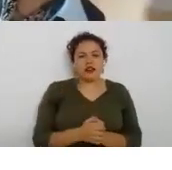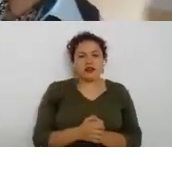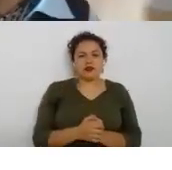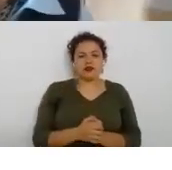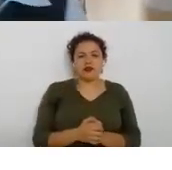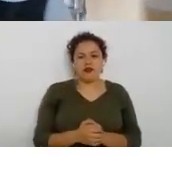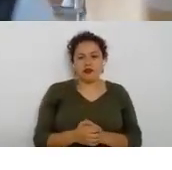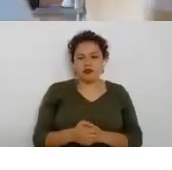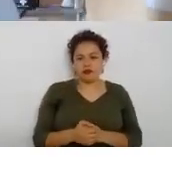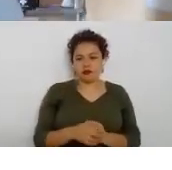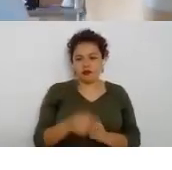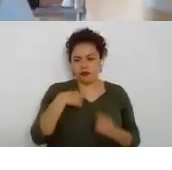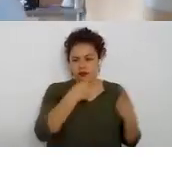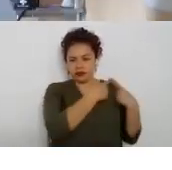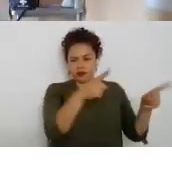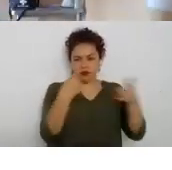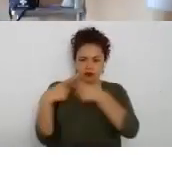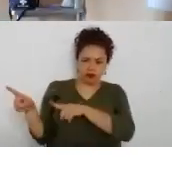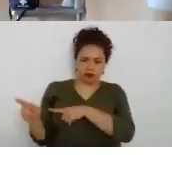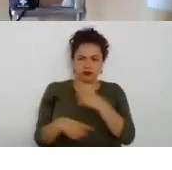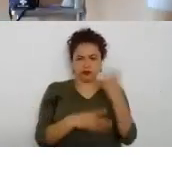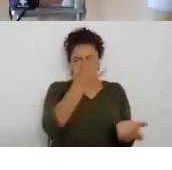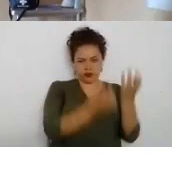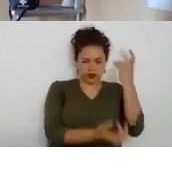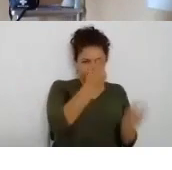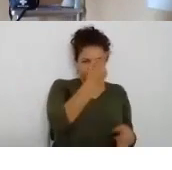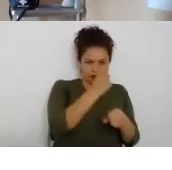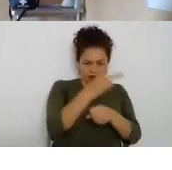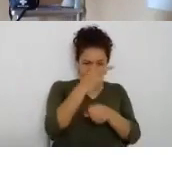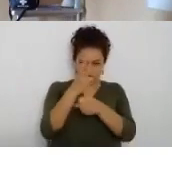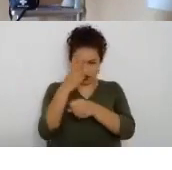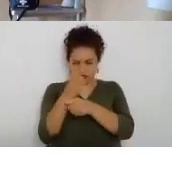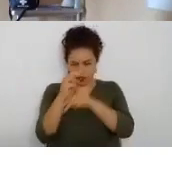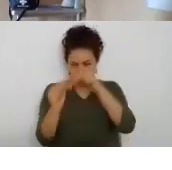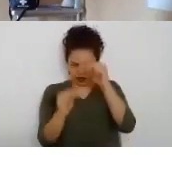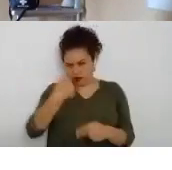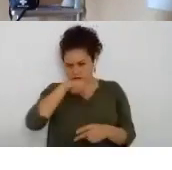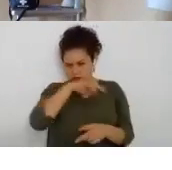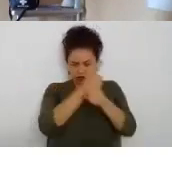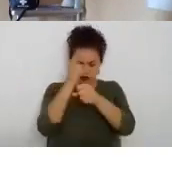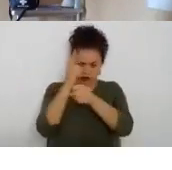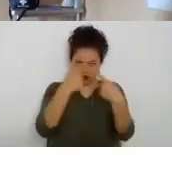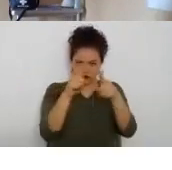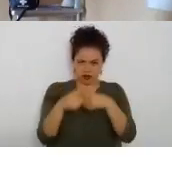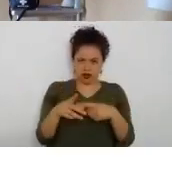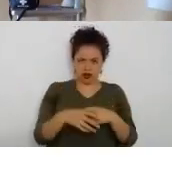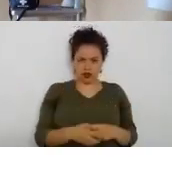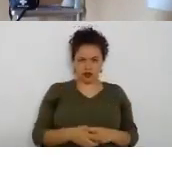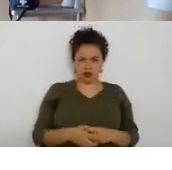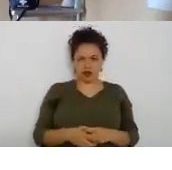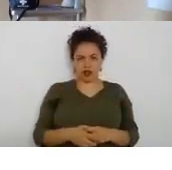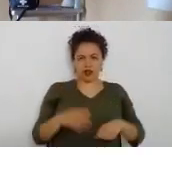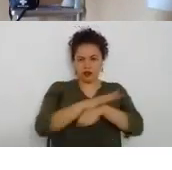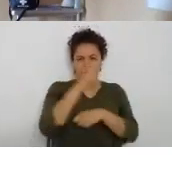vamos a diferenciar una quemadura de primero, segundo y tercer grado. ¿Por qué? Porque va a depender